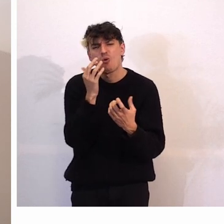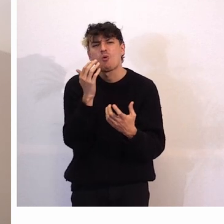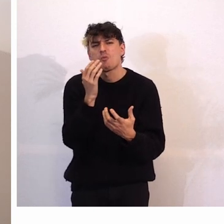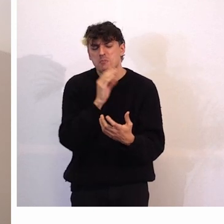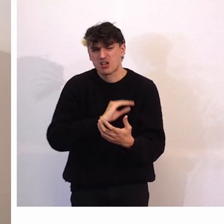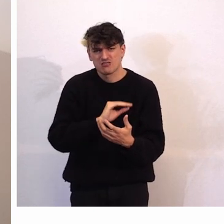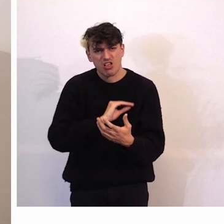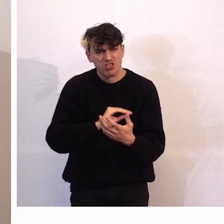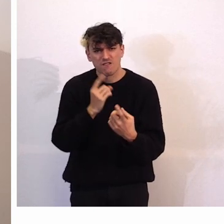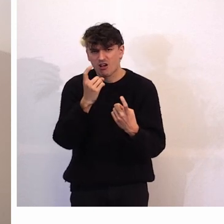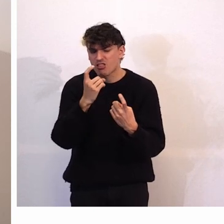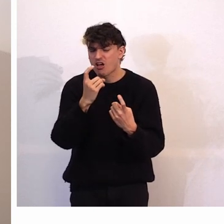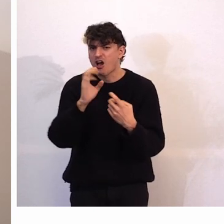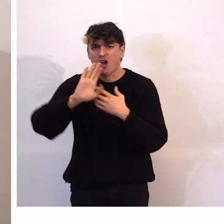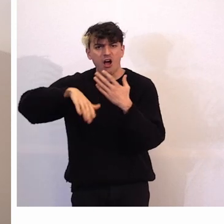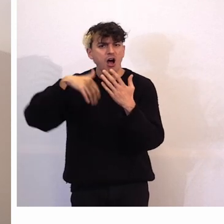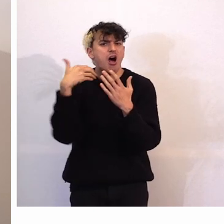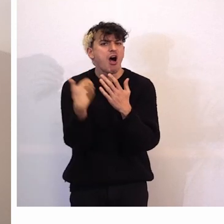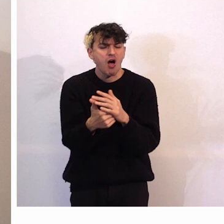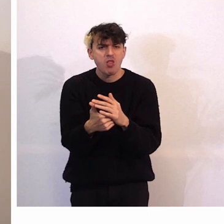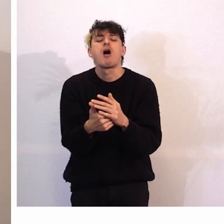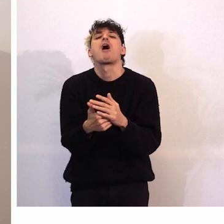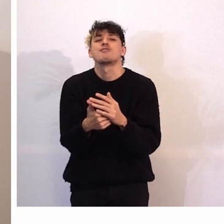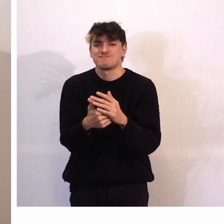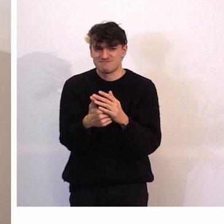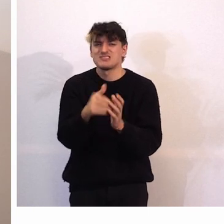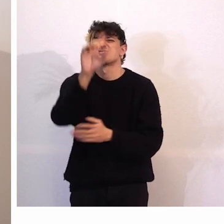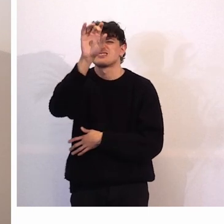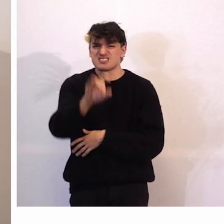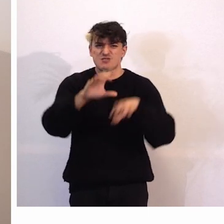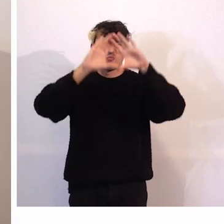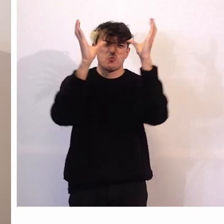podamos decir que vivimos en un mundo ideal.